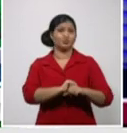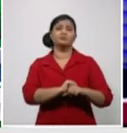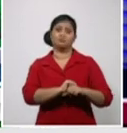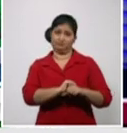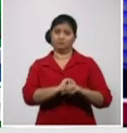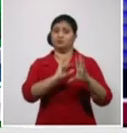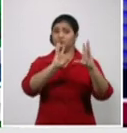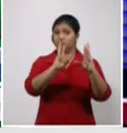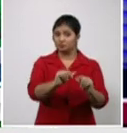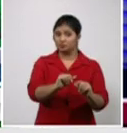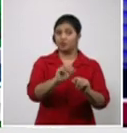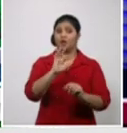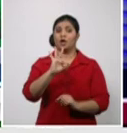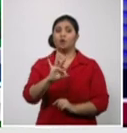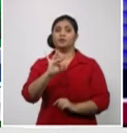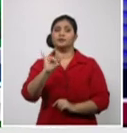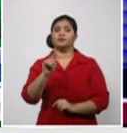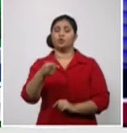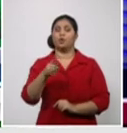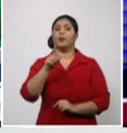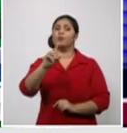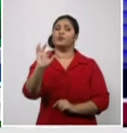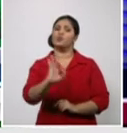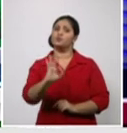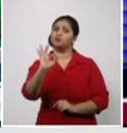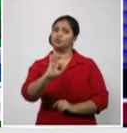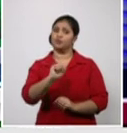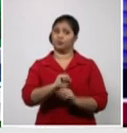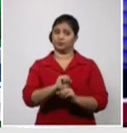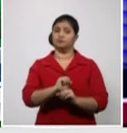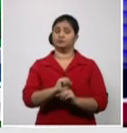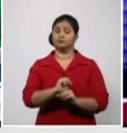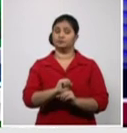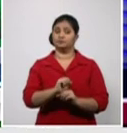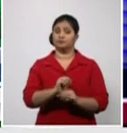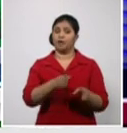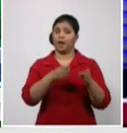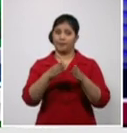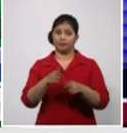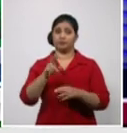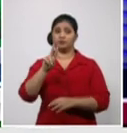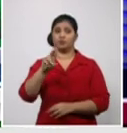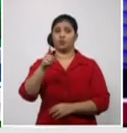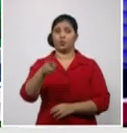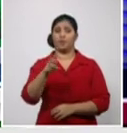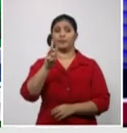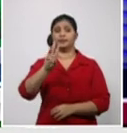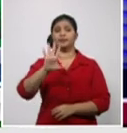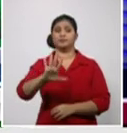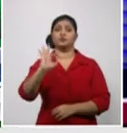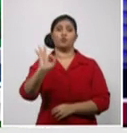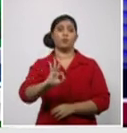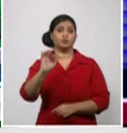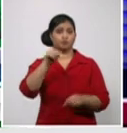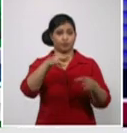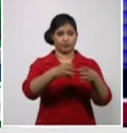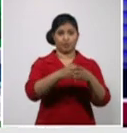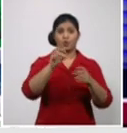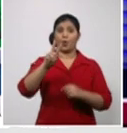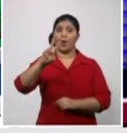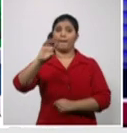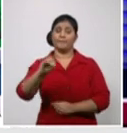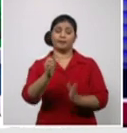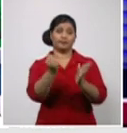87,1%. El 2,3,5%, 35%, o sea, 20 de los diagnosticados ayer